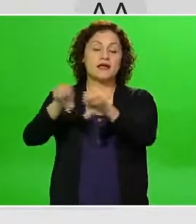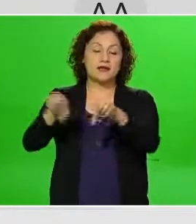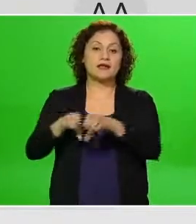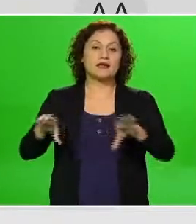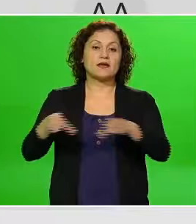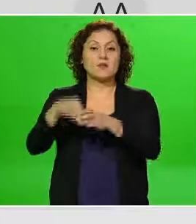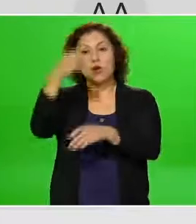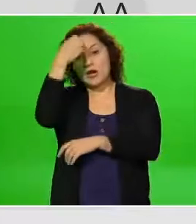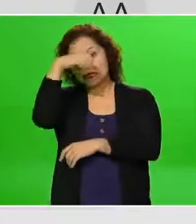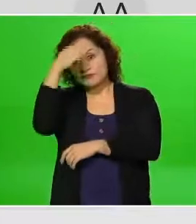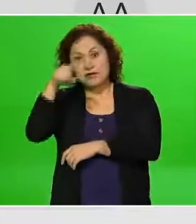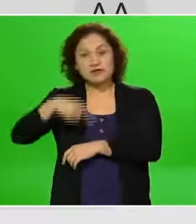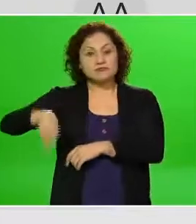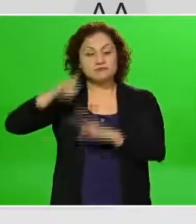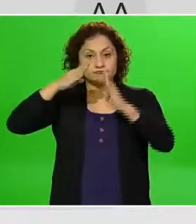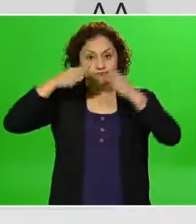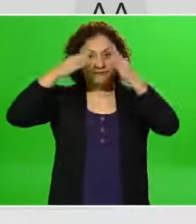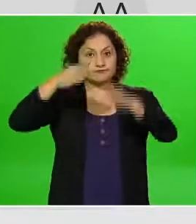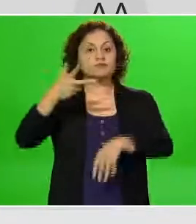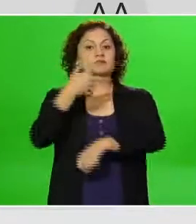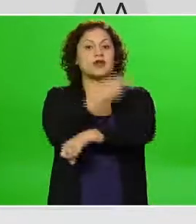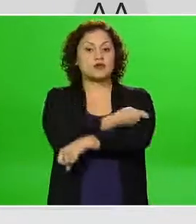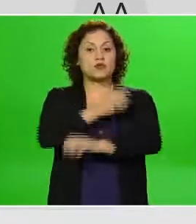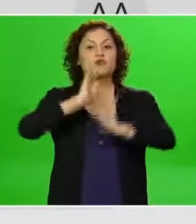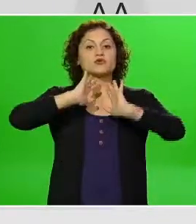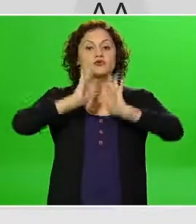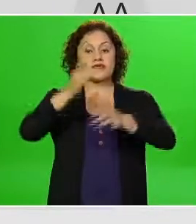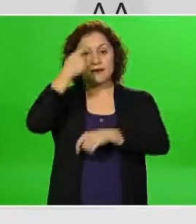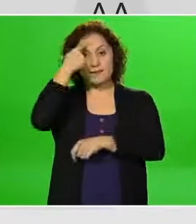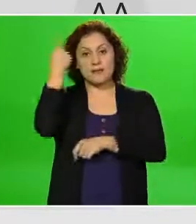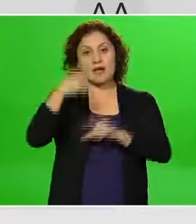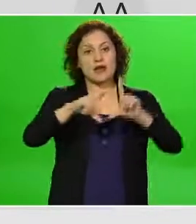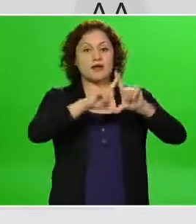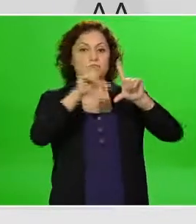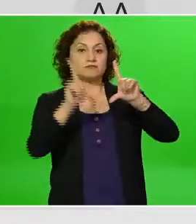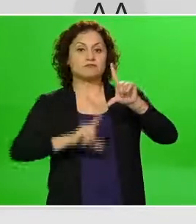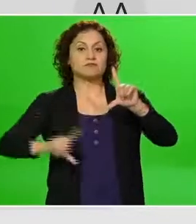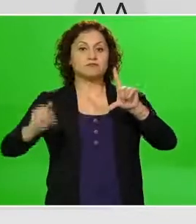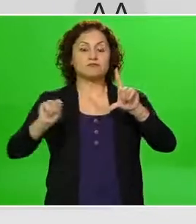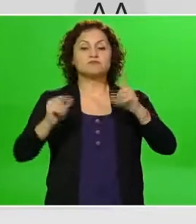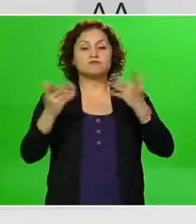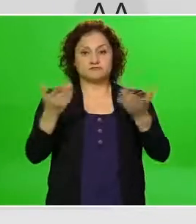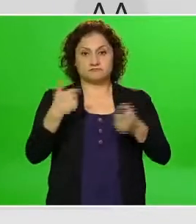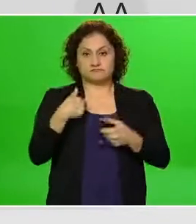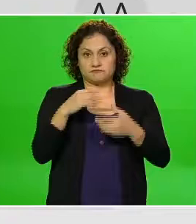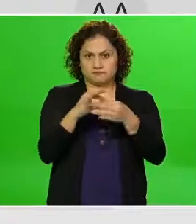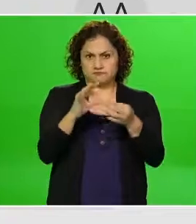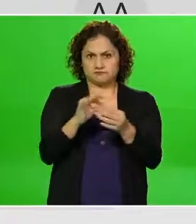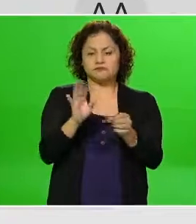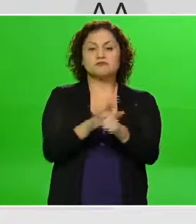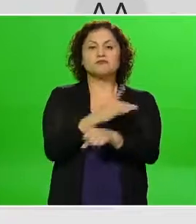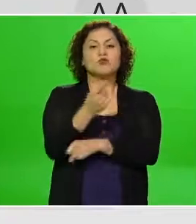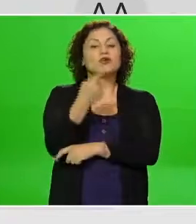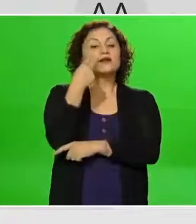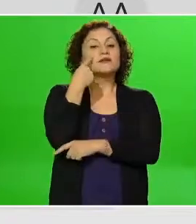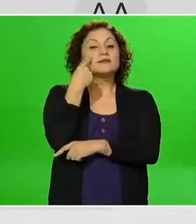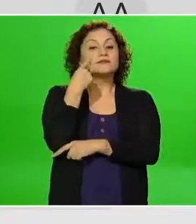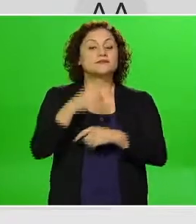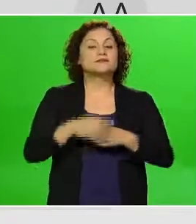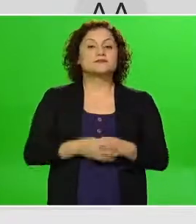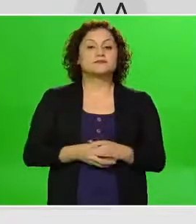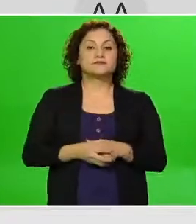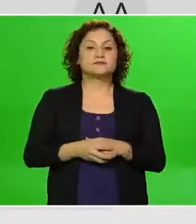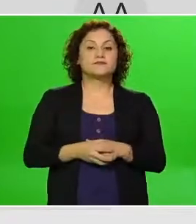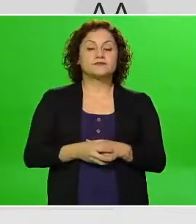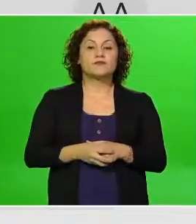ya implementada en la Estrategia Nacional de Vacunación. ¿Por qué lo comento? Porque en su momento el